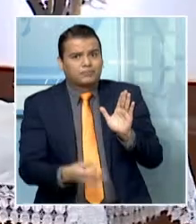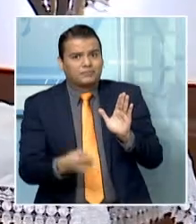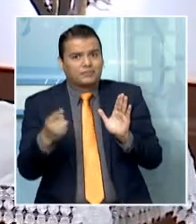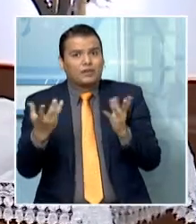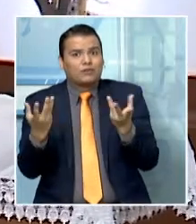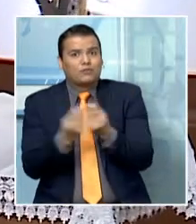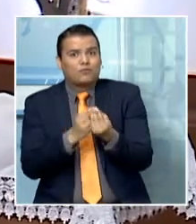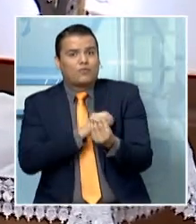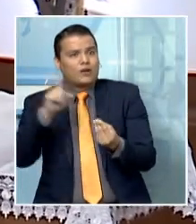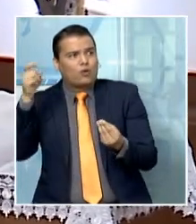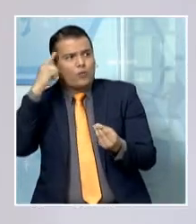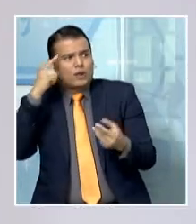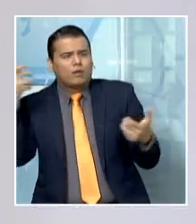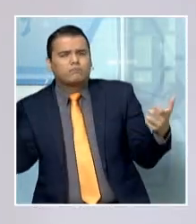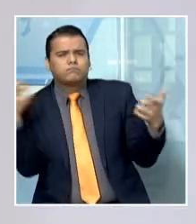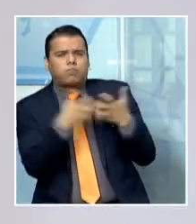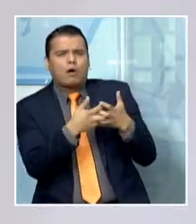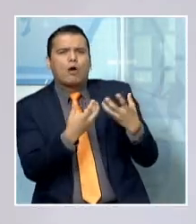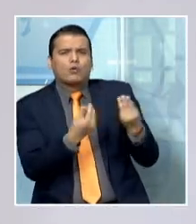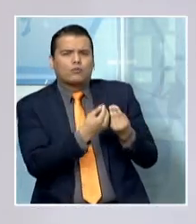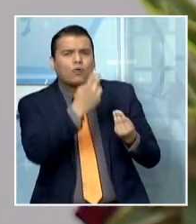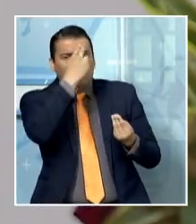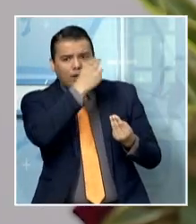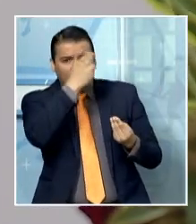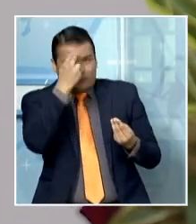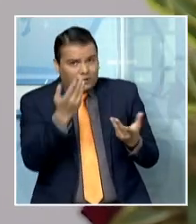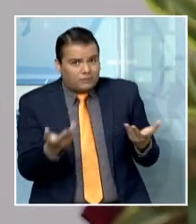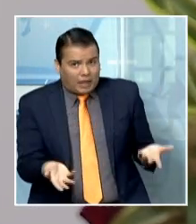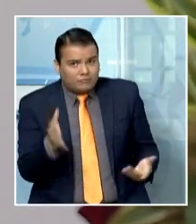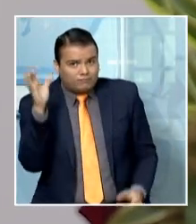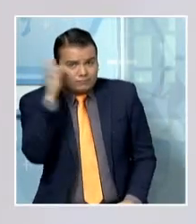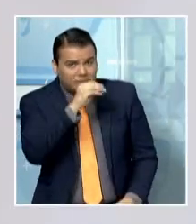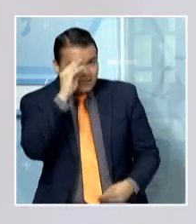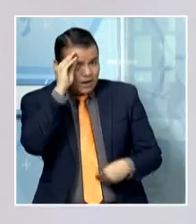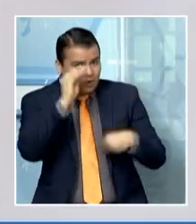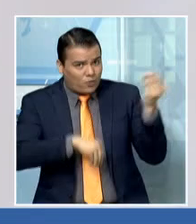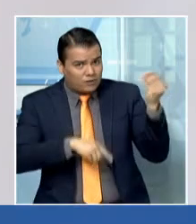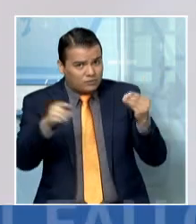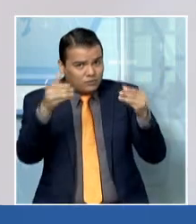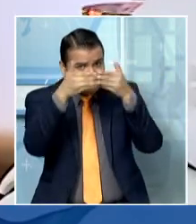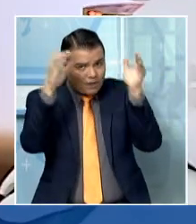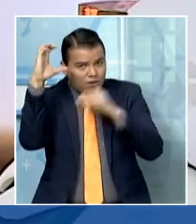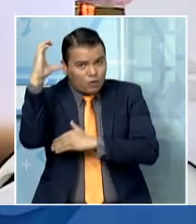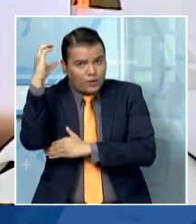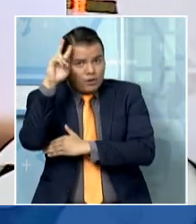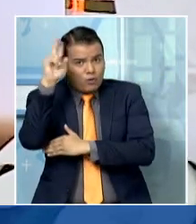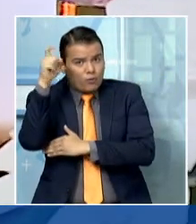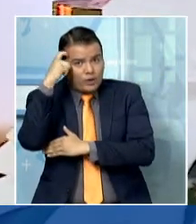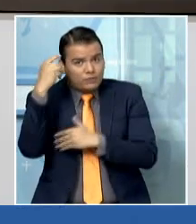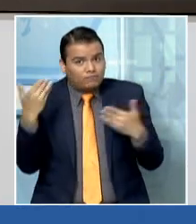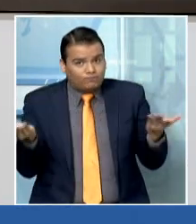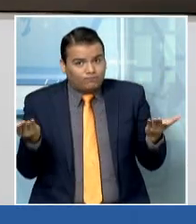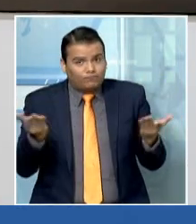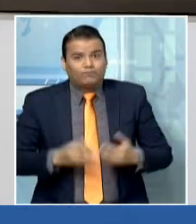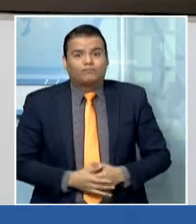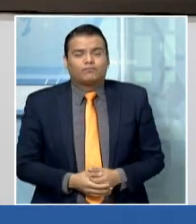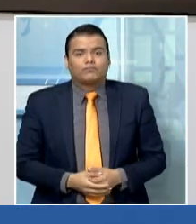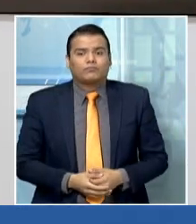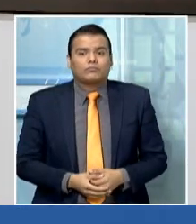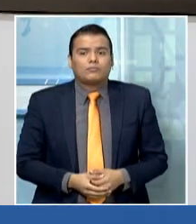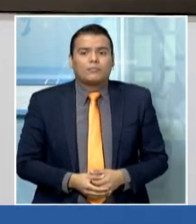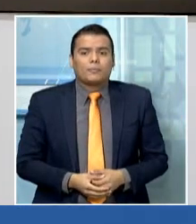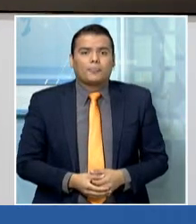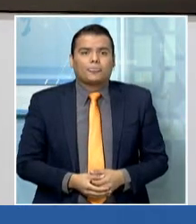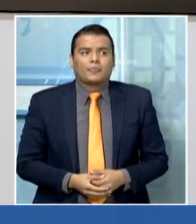que tiene la gobernación del valle con la iglesia católica y que iría en contravía de la laicidad del estado colombiano hay una actuación